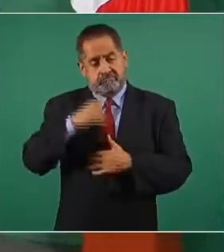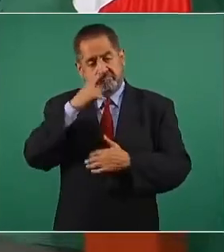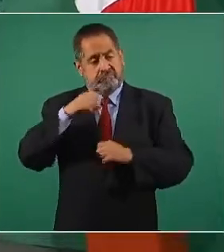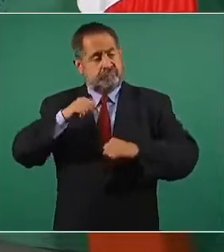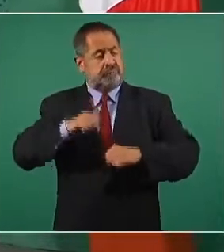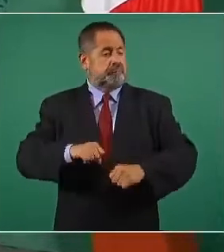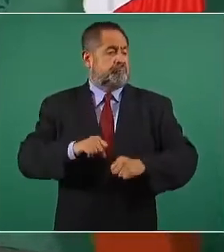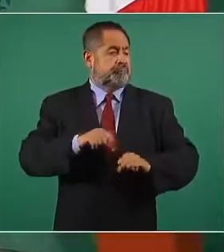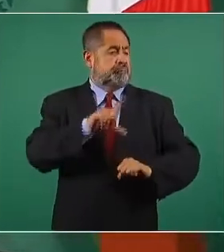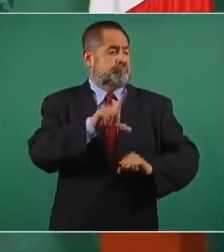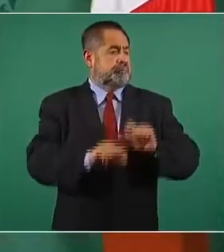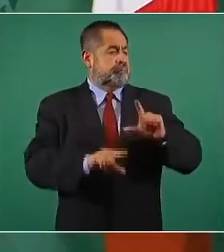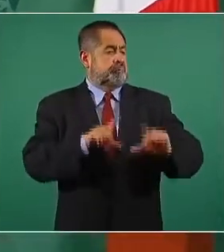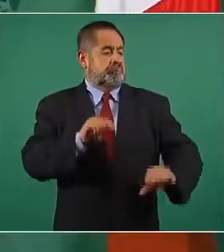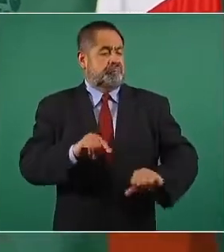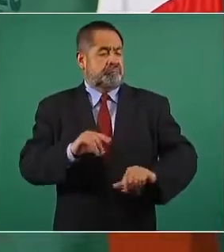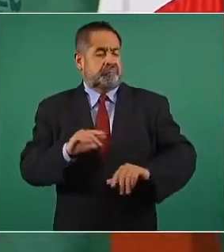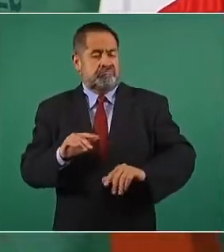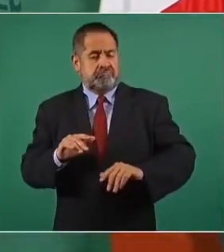prepotencia,